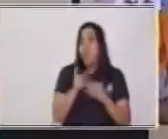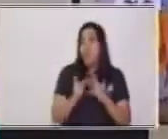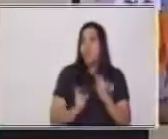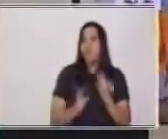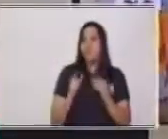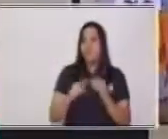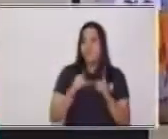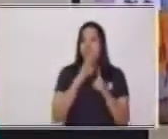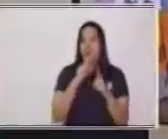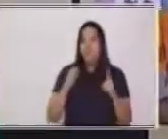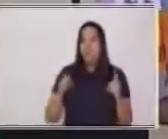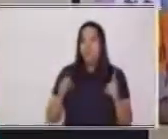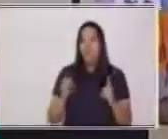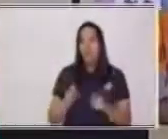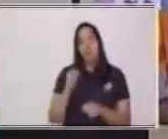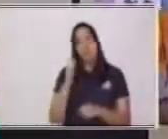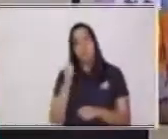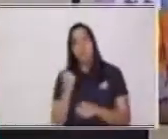Y tenemos una más.